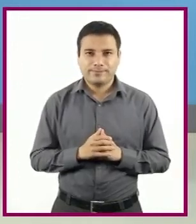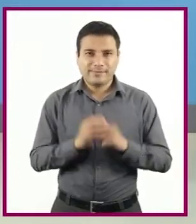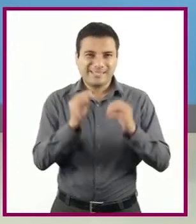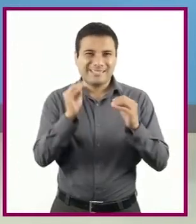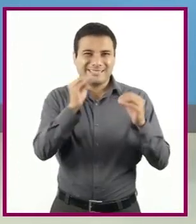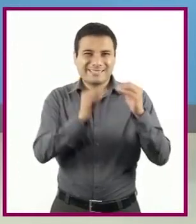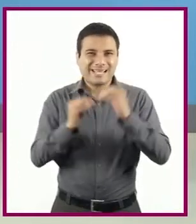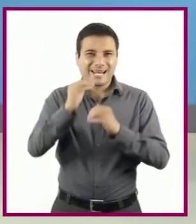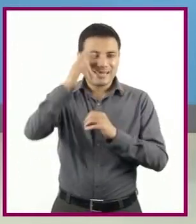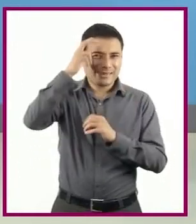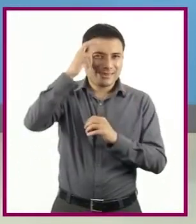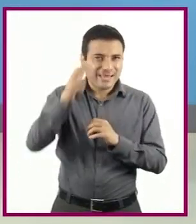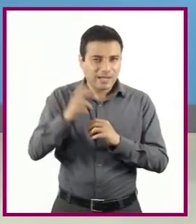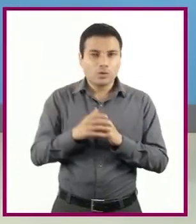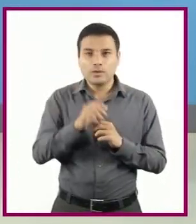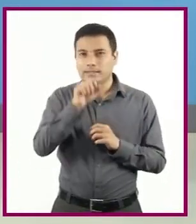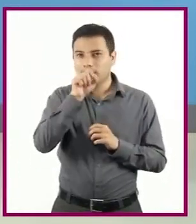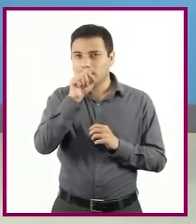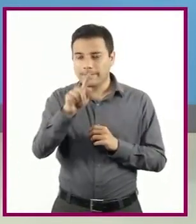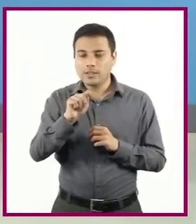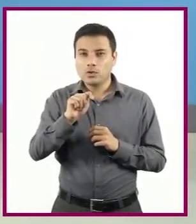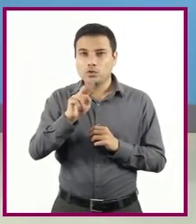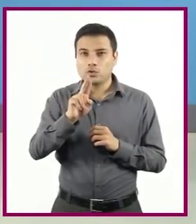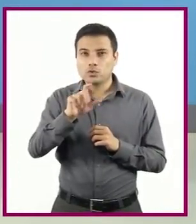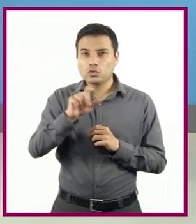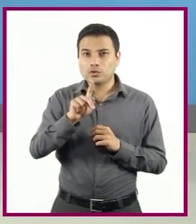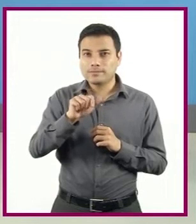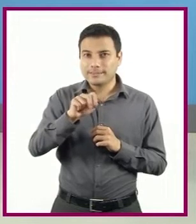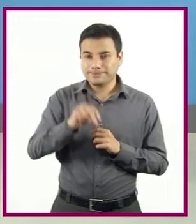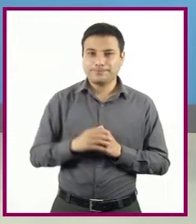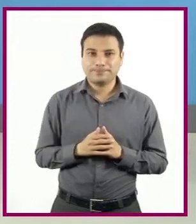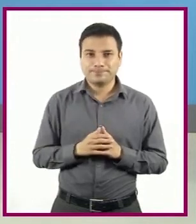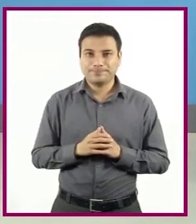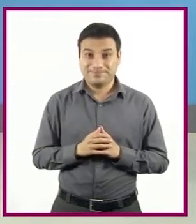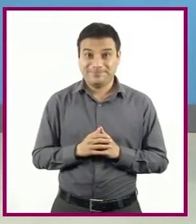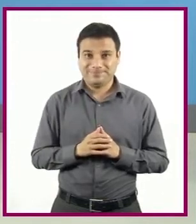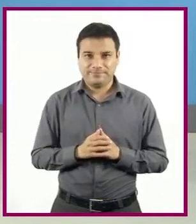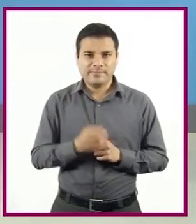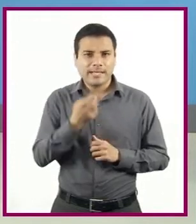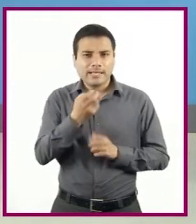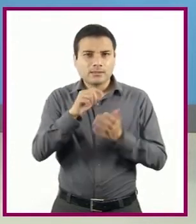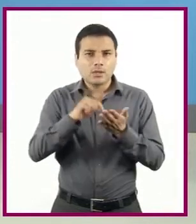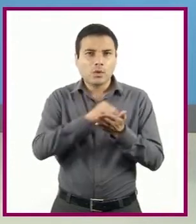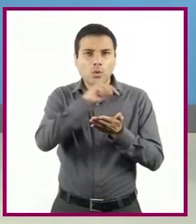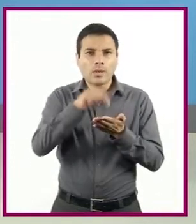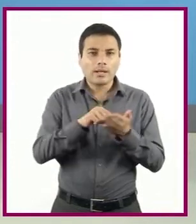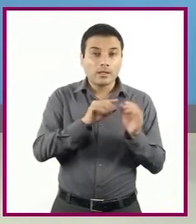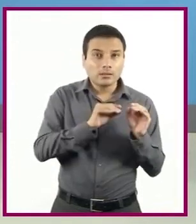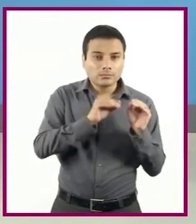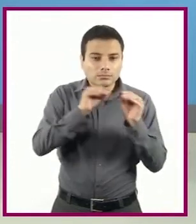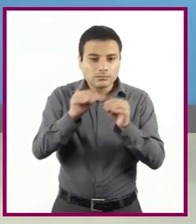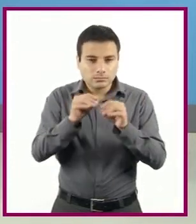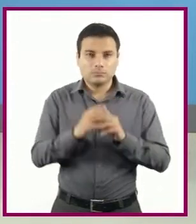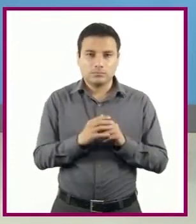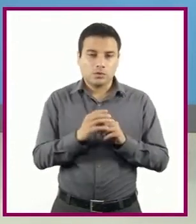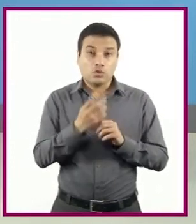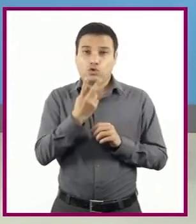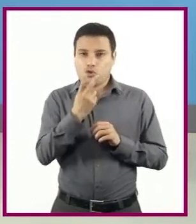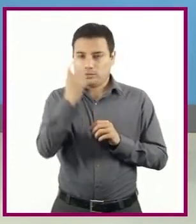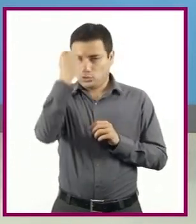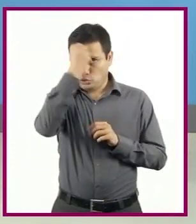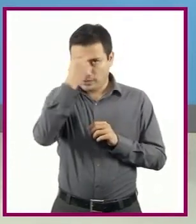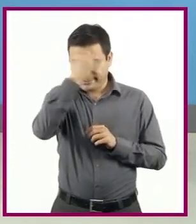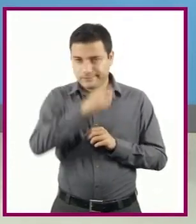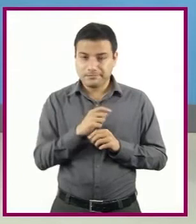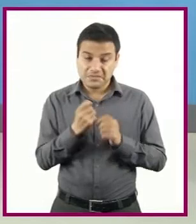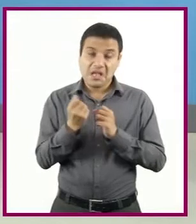Hidalgo y la cuenca baja del Tuxpan. Sobre el arribo a esa zona hay dos planteamientos.